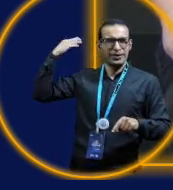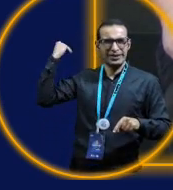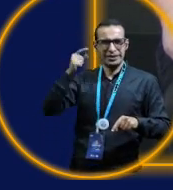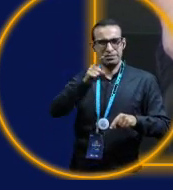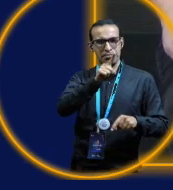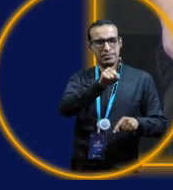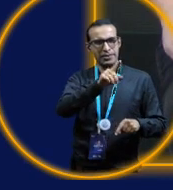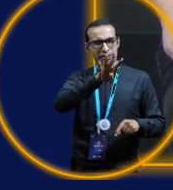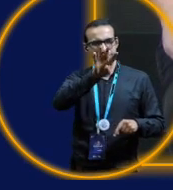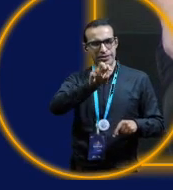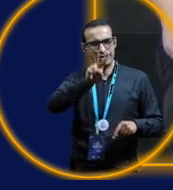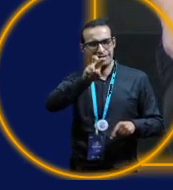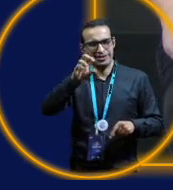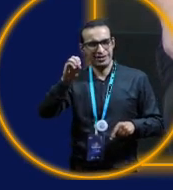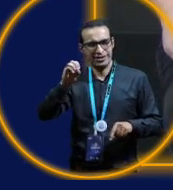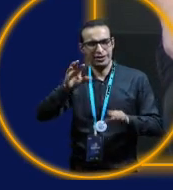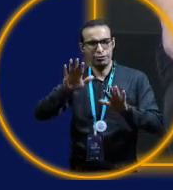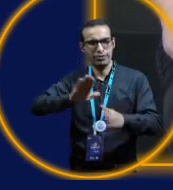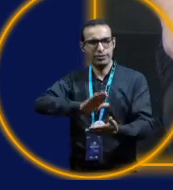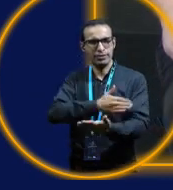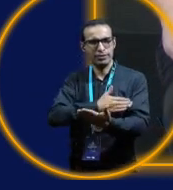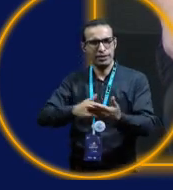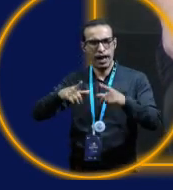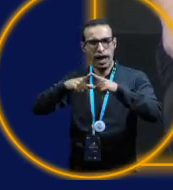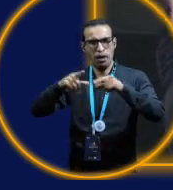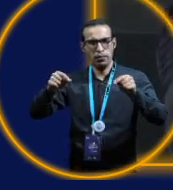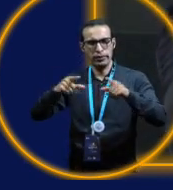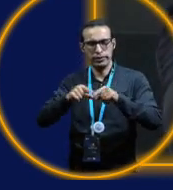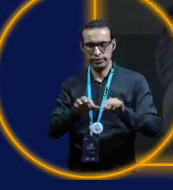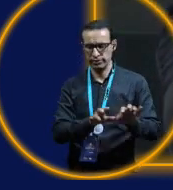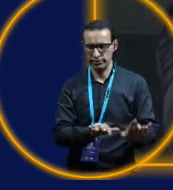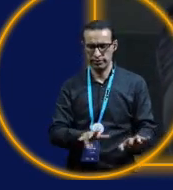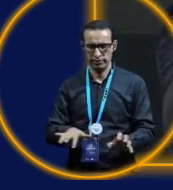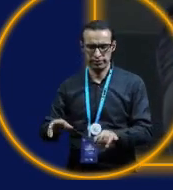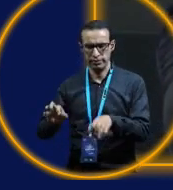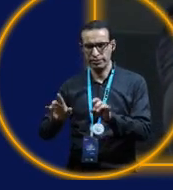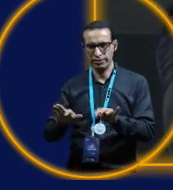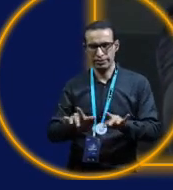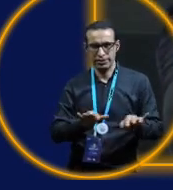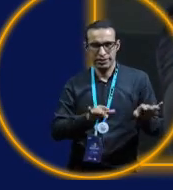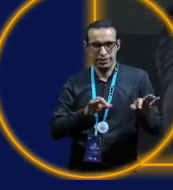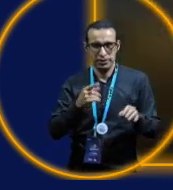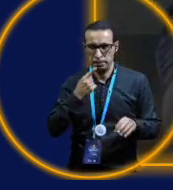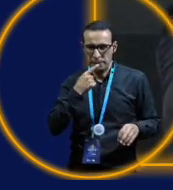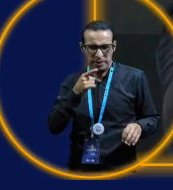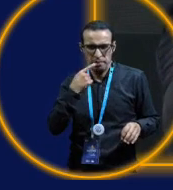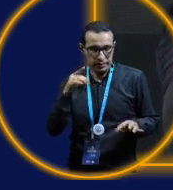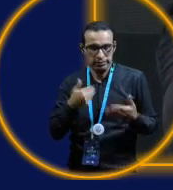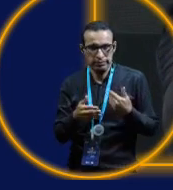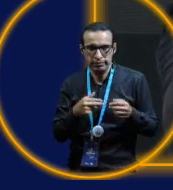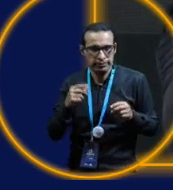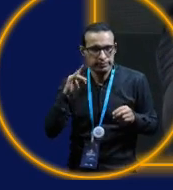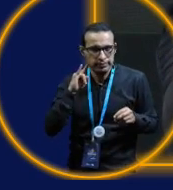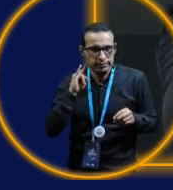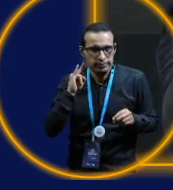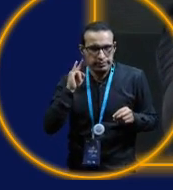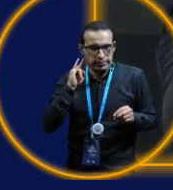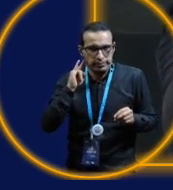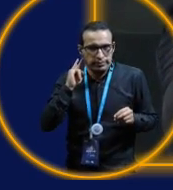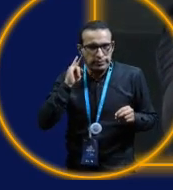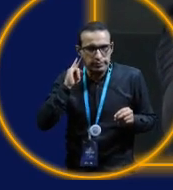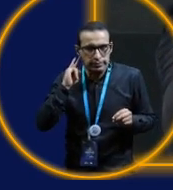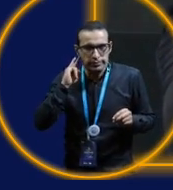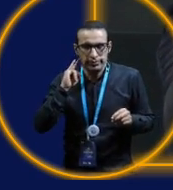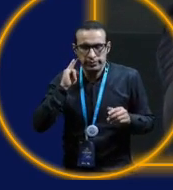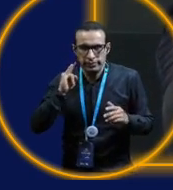piano y cada vez se vuelve más raro en la medida en que más me adentro Eso es excelente eso tiene todo